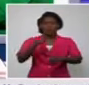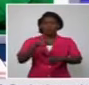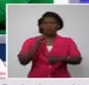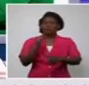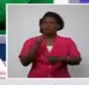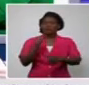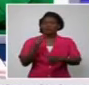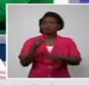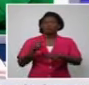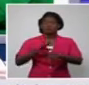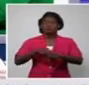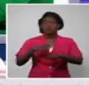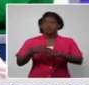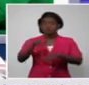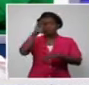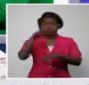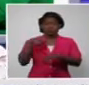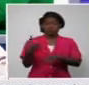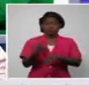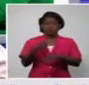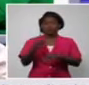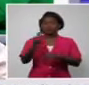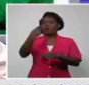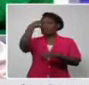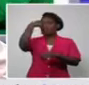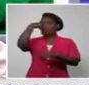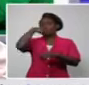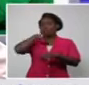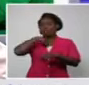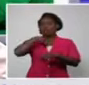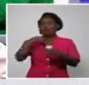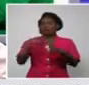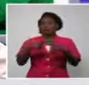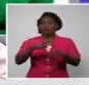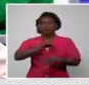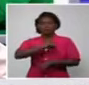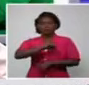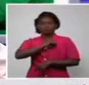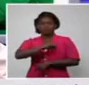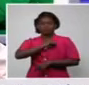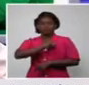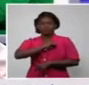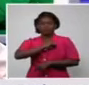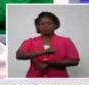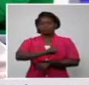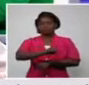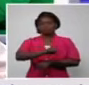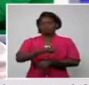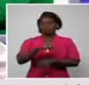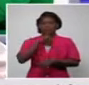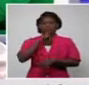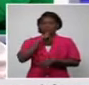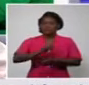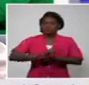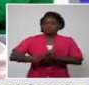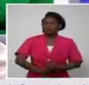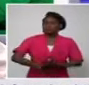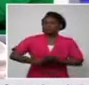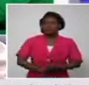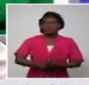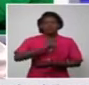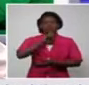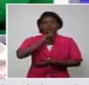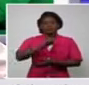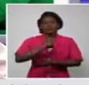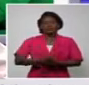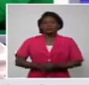incluso, pero lamentablemente hace una parada cardíaca en asistolia, de la cual no fue posible su reanimación.